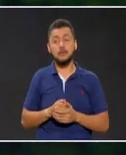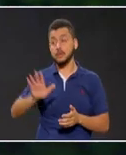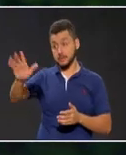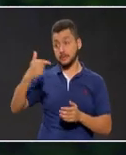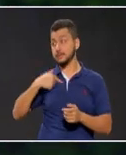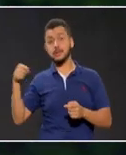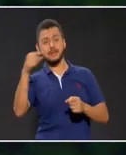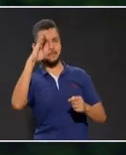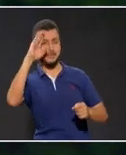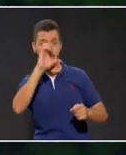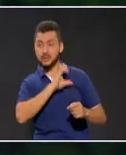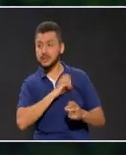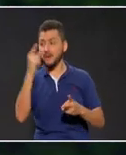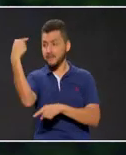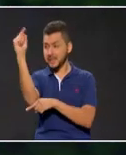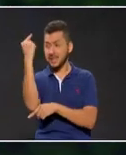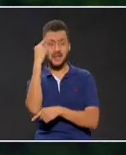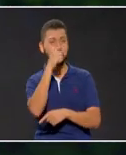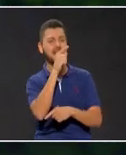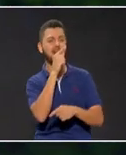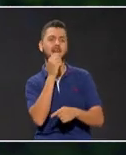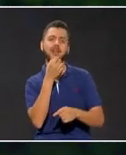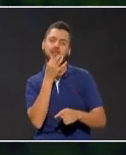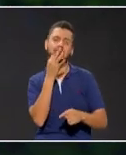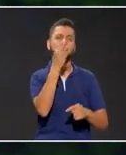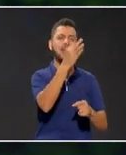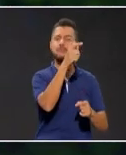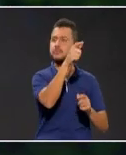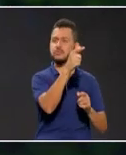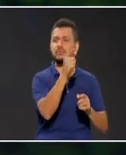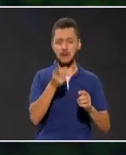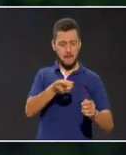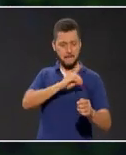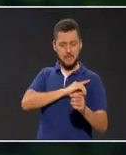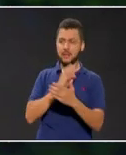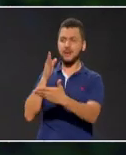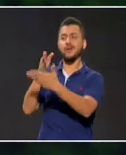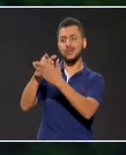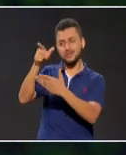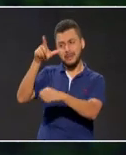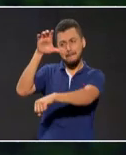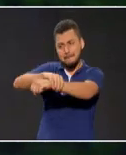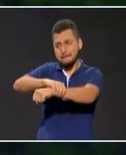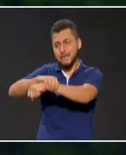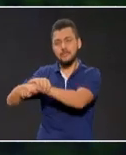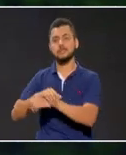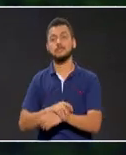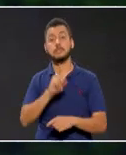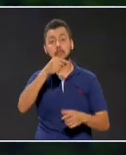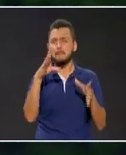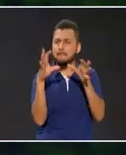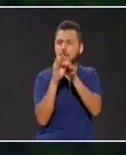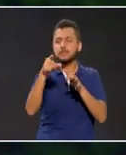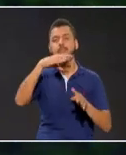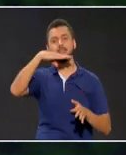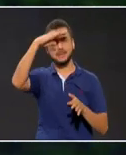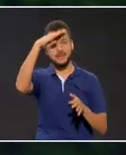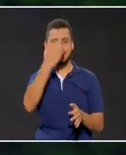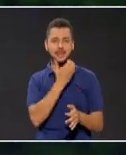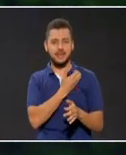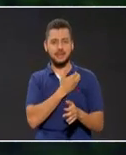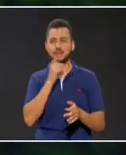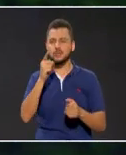acompañamiento psicológico para que pueda denunciar si tiene maltrato y también con la alcaldía en diferentes programas de la parte psicológica, educativa y cultural